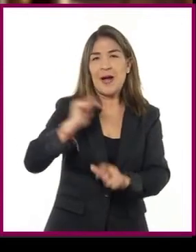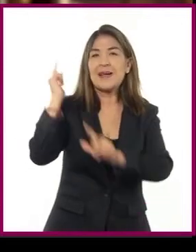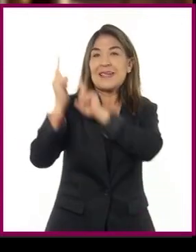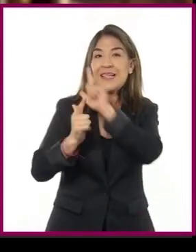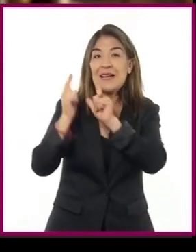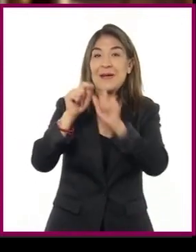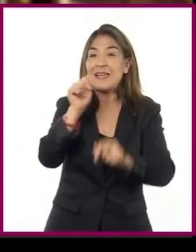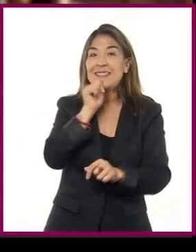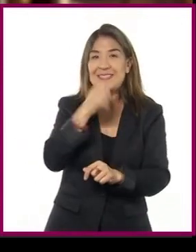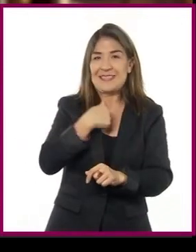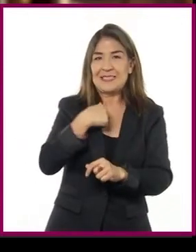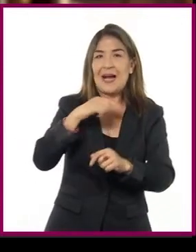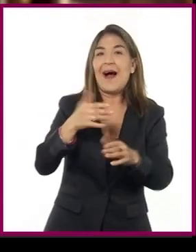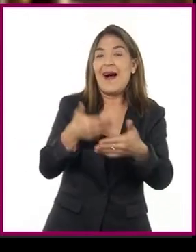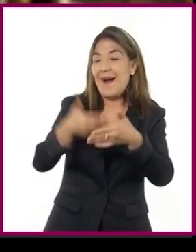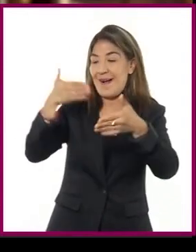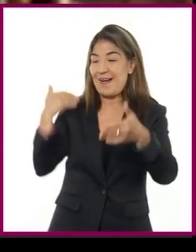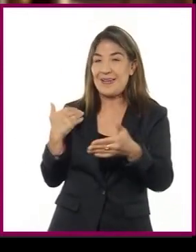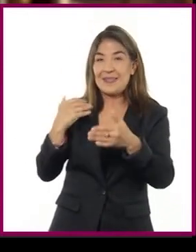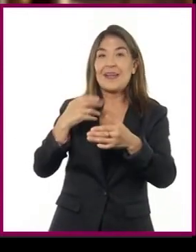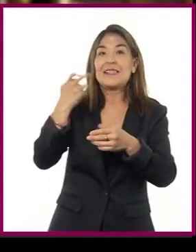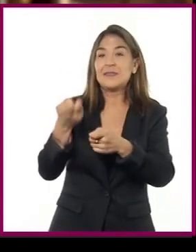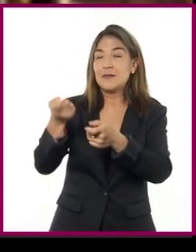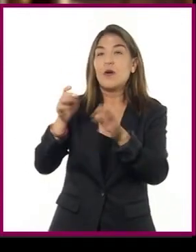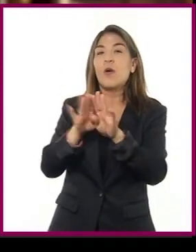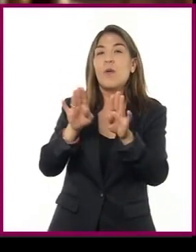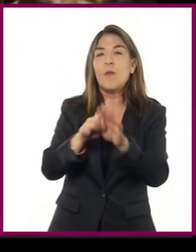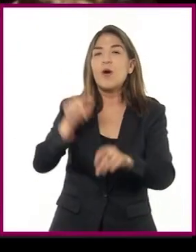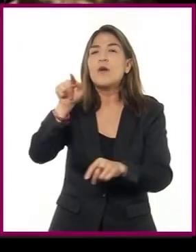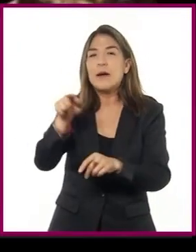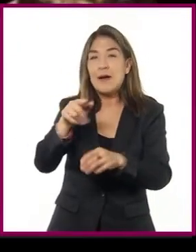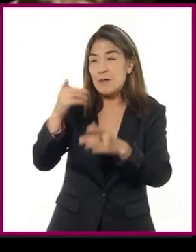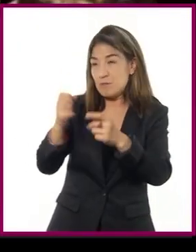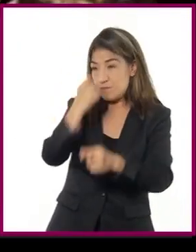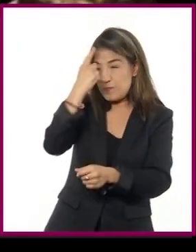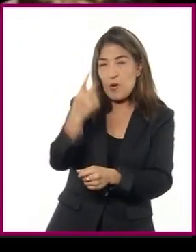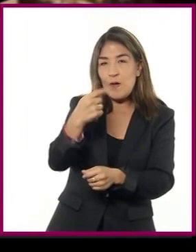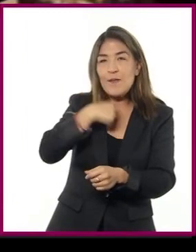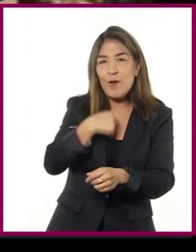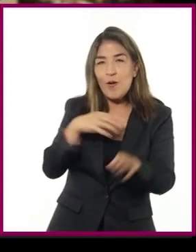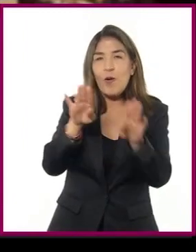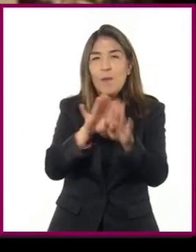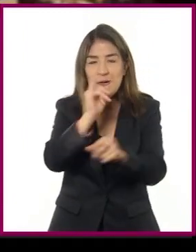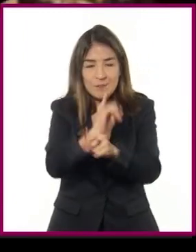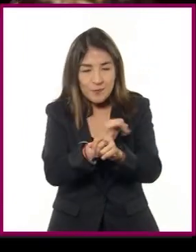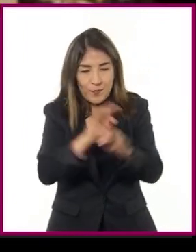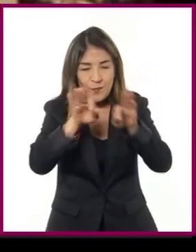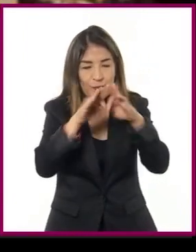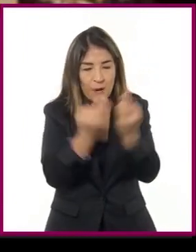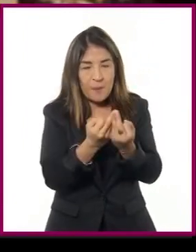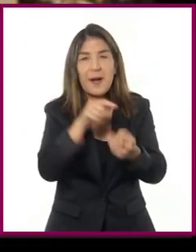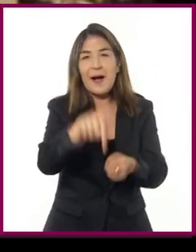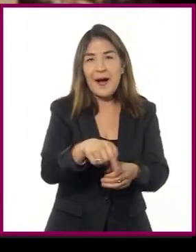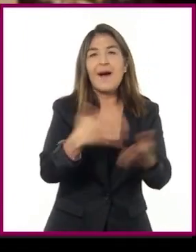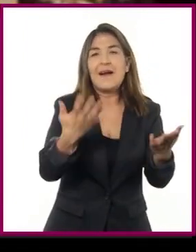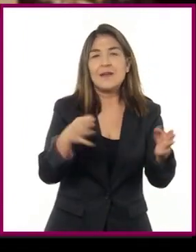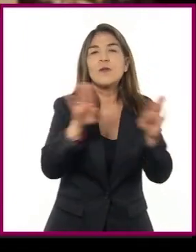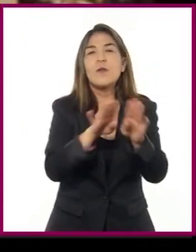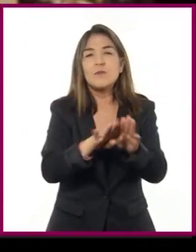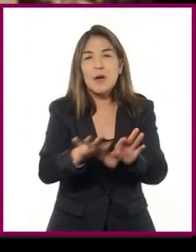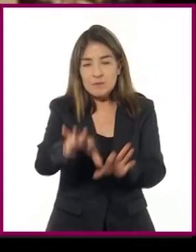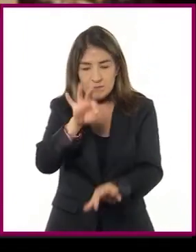a mí. Yo solo los estructuré. Se debe a mí la elección de los